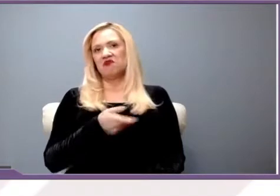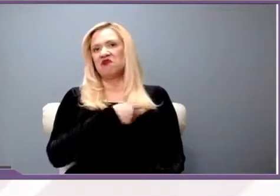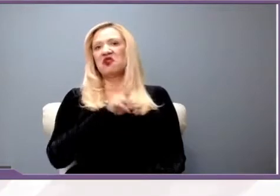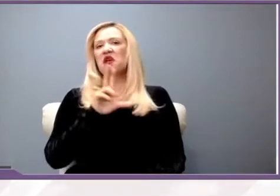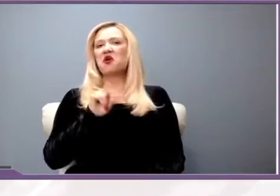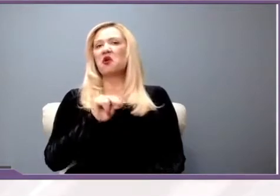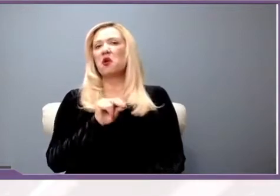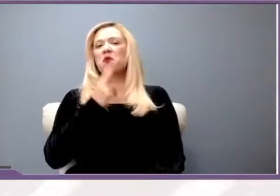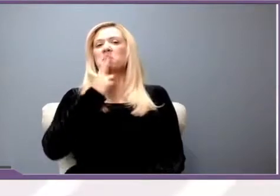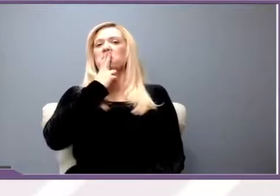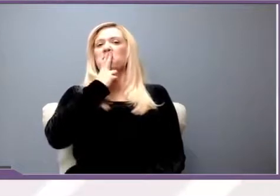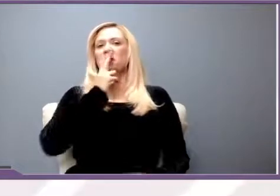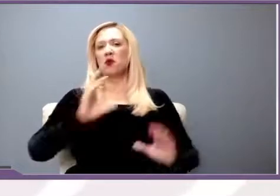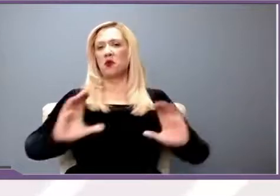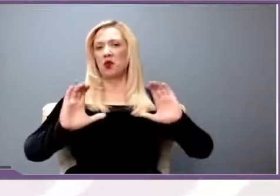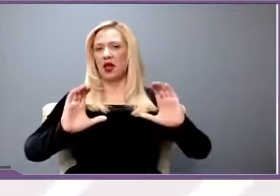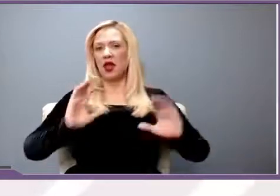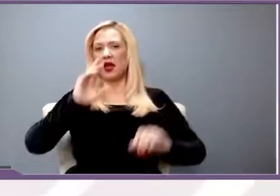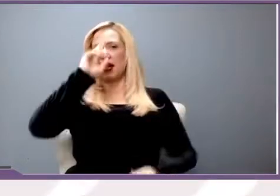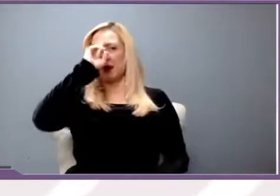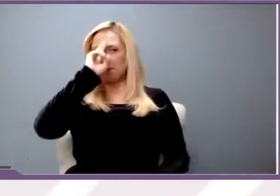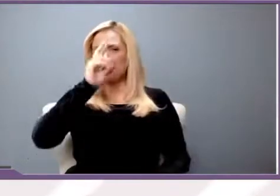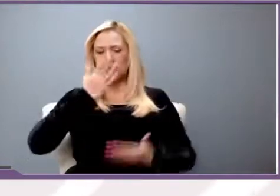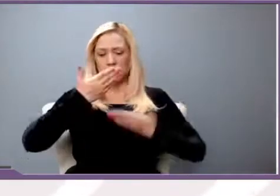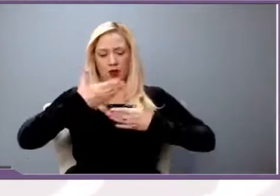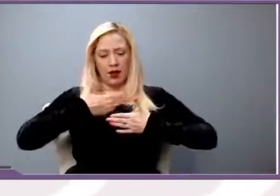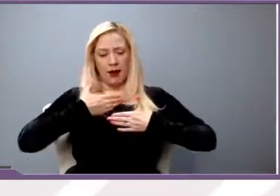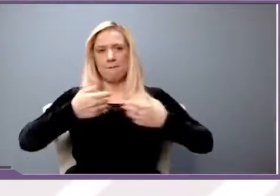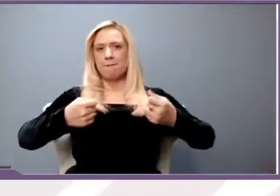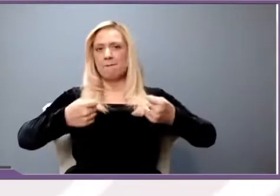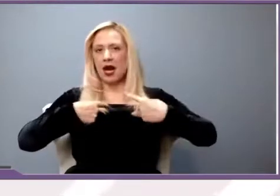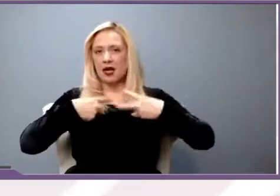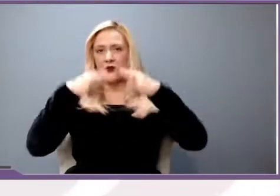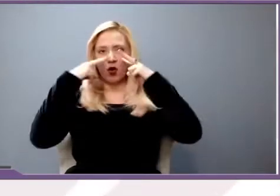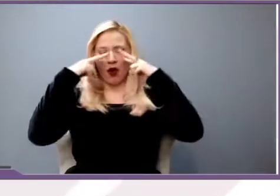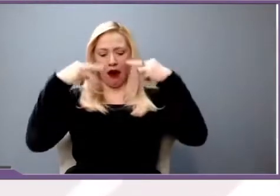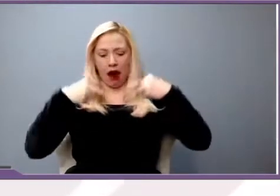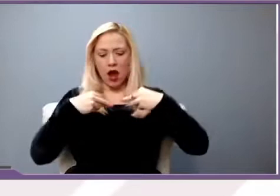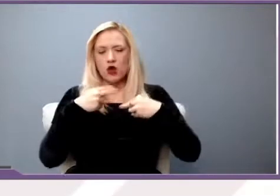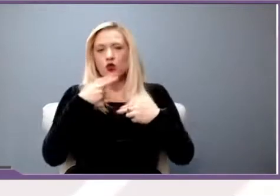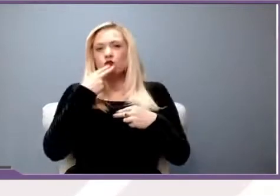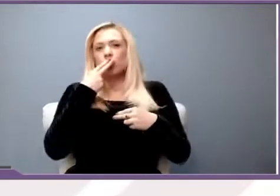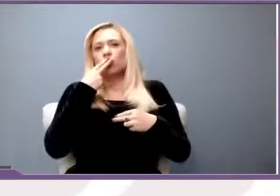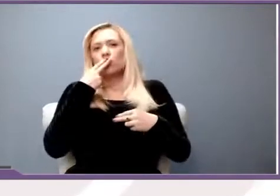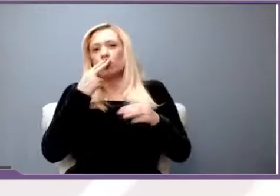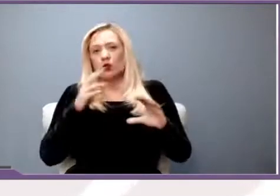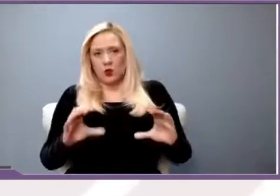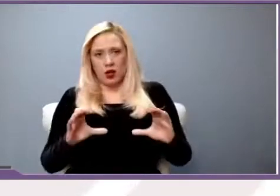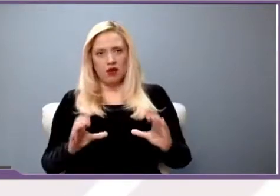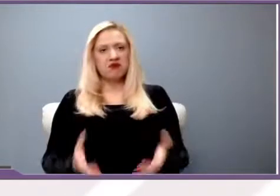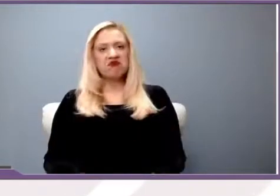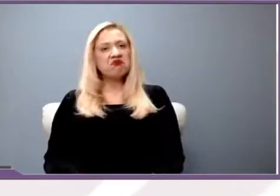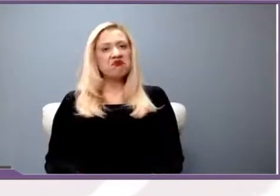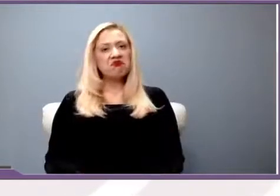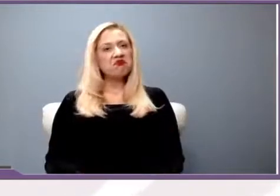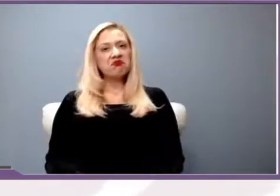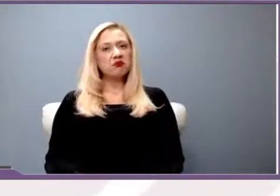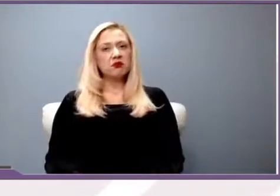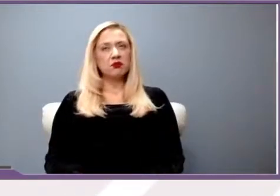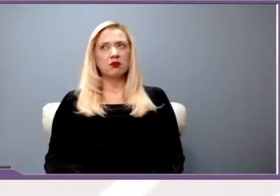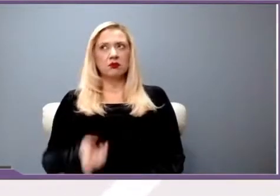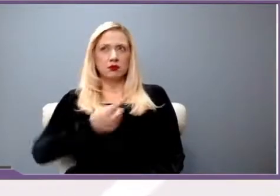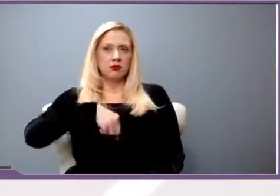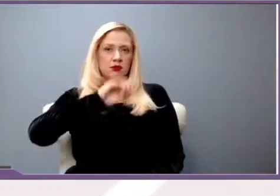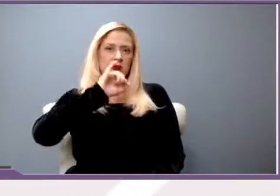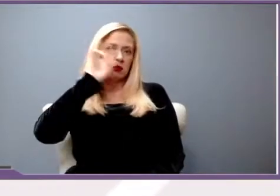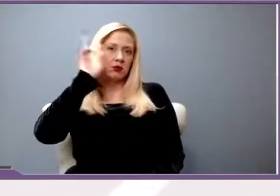propio, aceptación, respeto hacia una misma. Y que bueno, finalmente sabemos que si